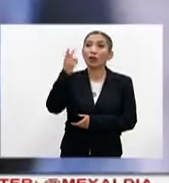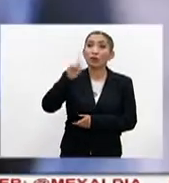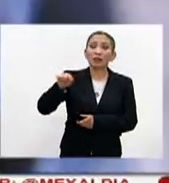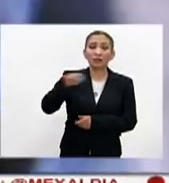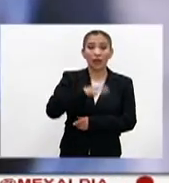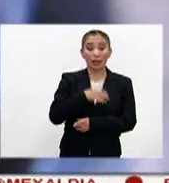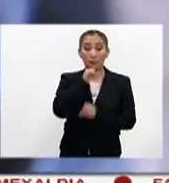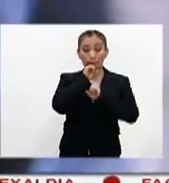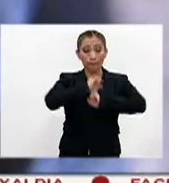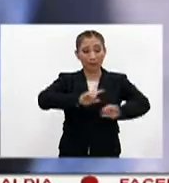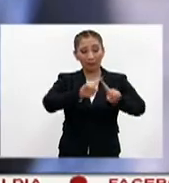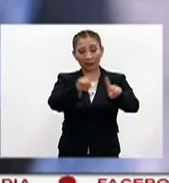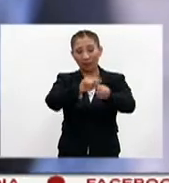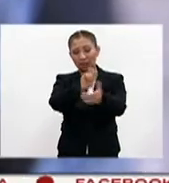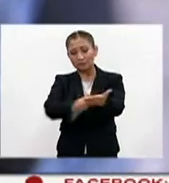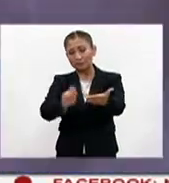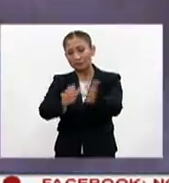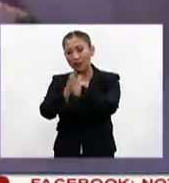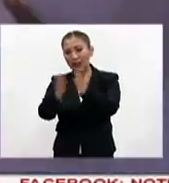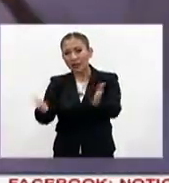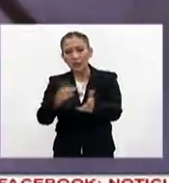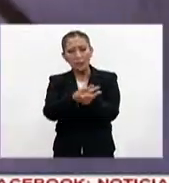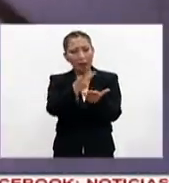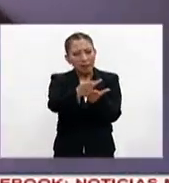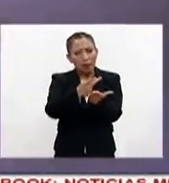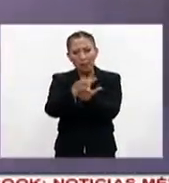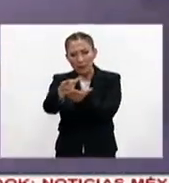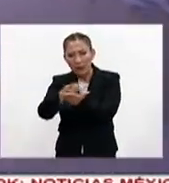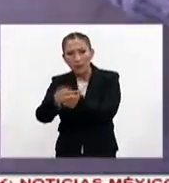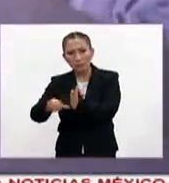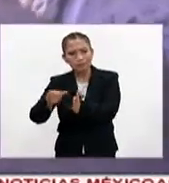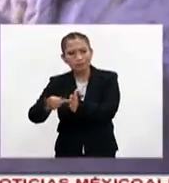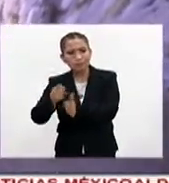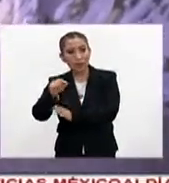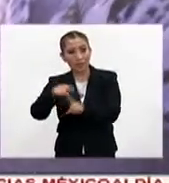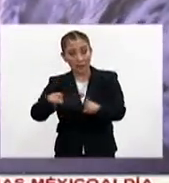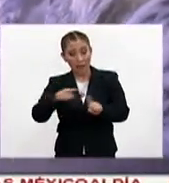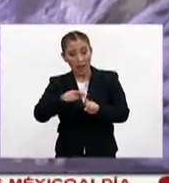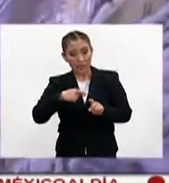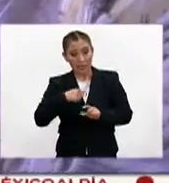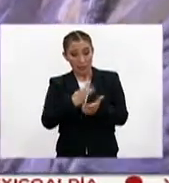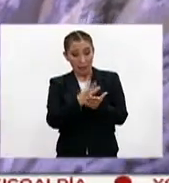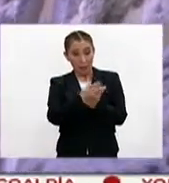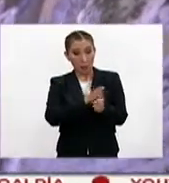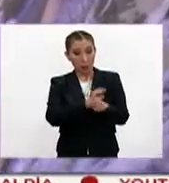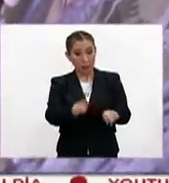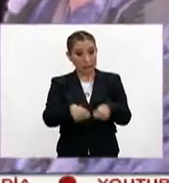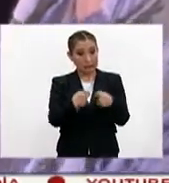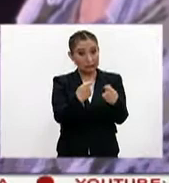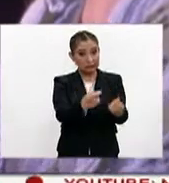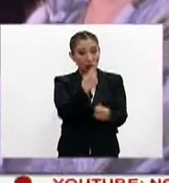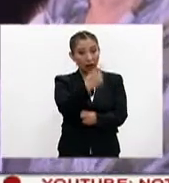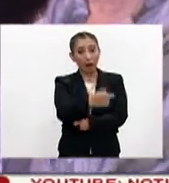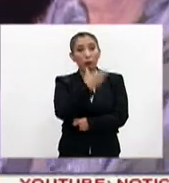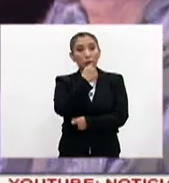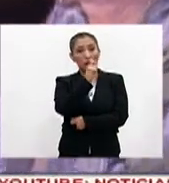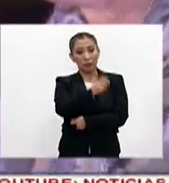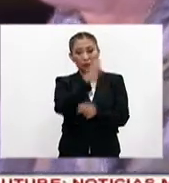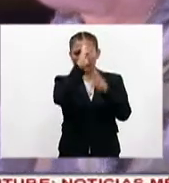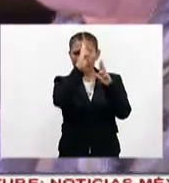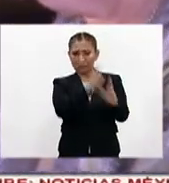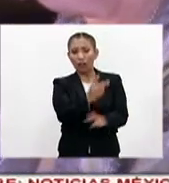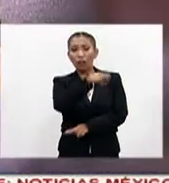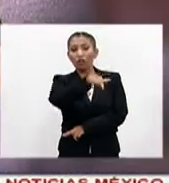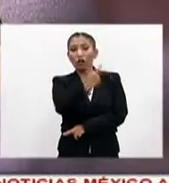universe. Publicó decenas de libros y recibió innumerables premios. Entre las numerosas distinciones que le fueron concedidas, Hawking fue honrado